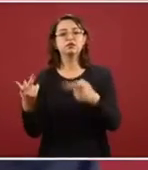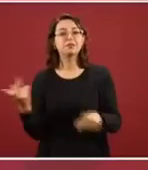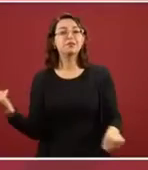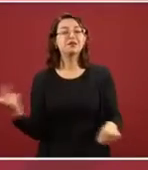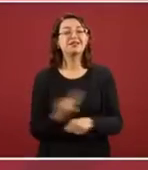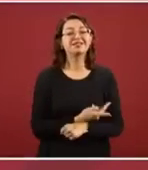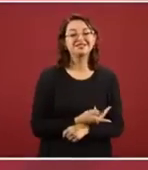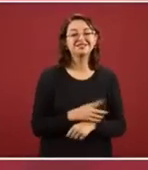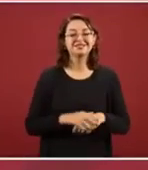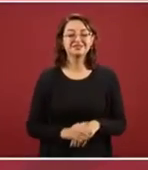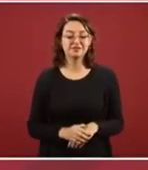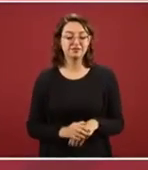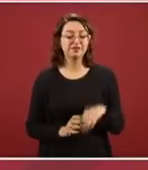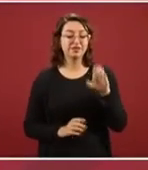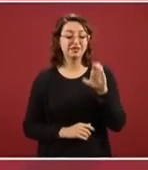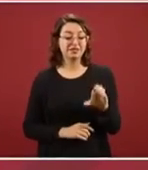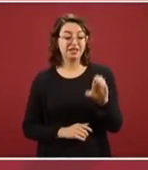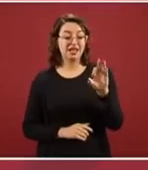46%